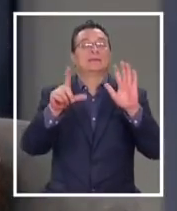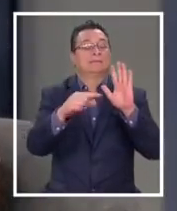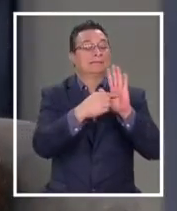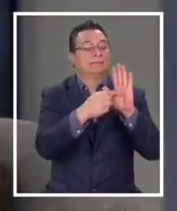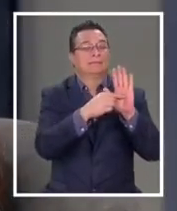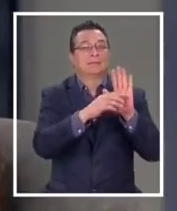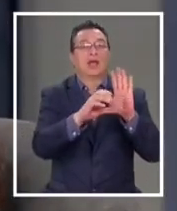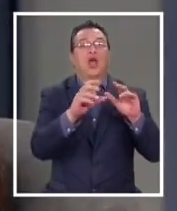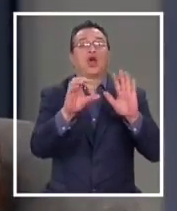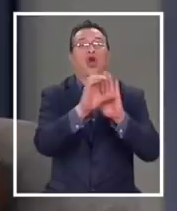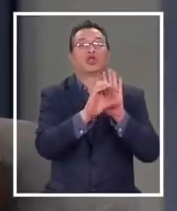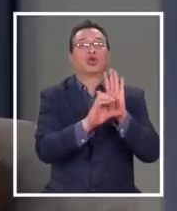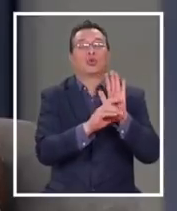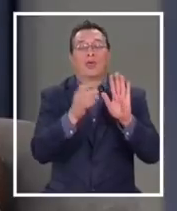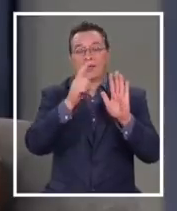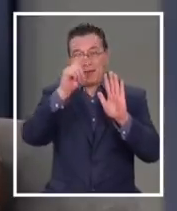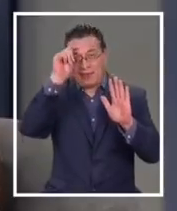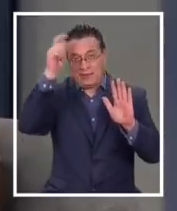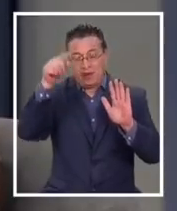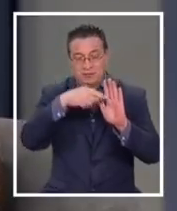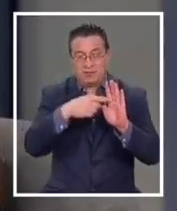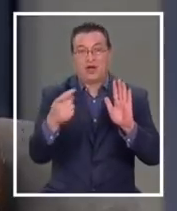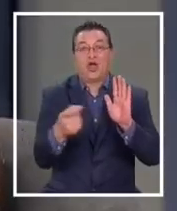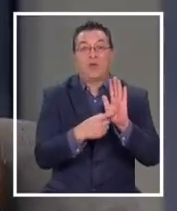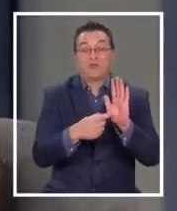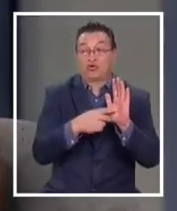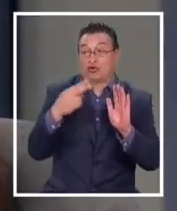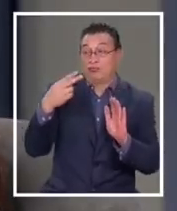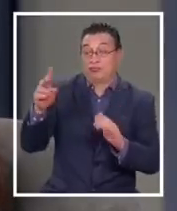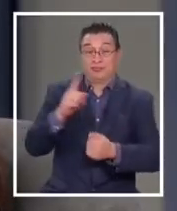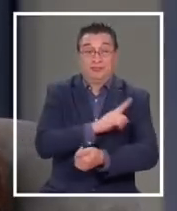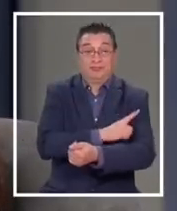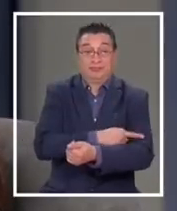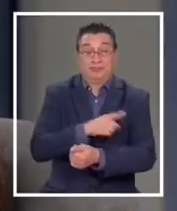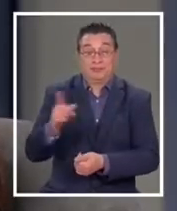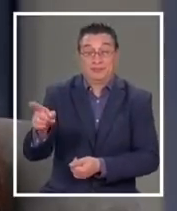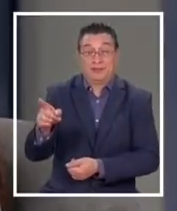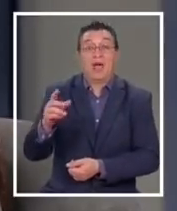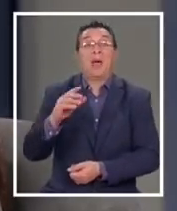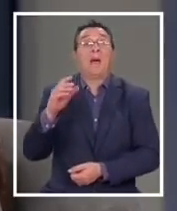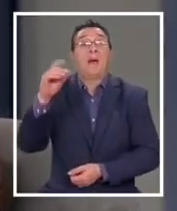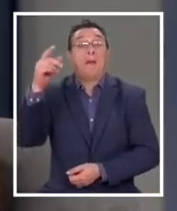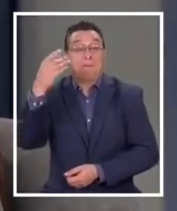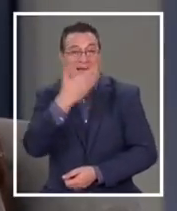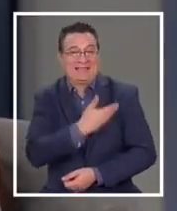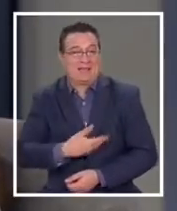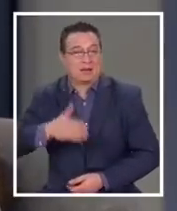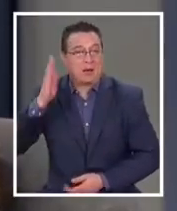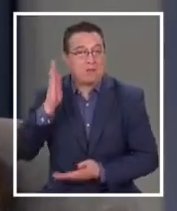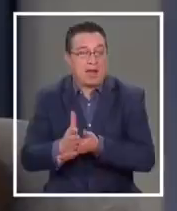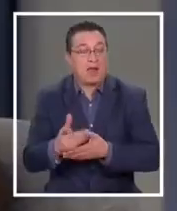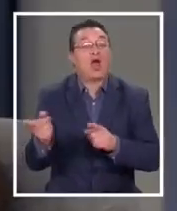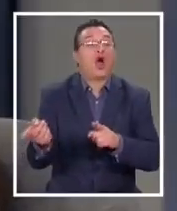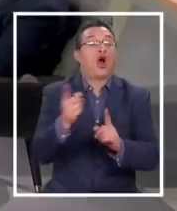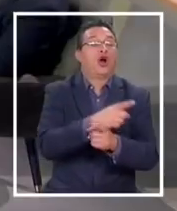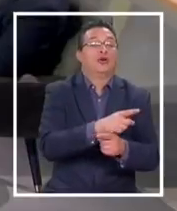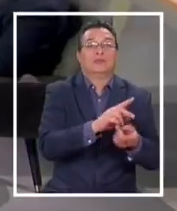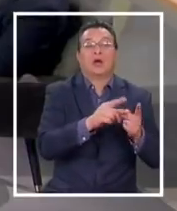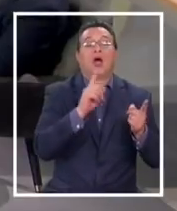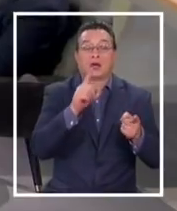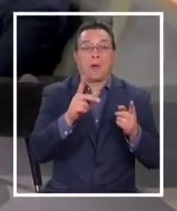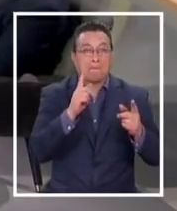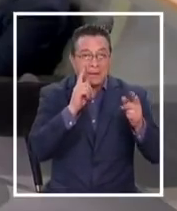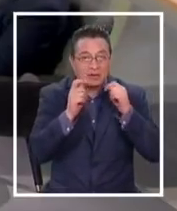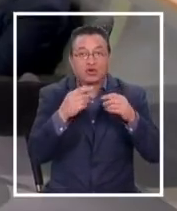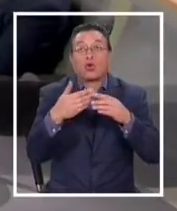de la Constitución que dice que la iniciativa exclusiva tributaria es del Presidente de la República vía reformas constitucionales. Y lo encuentro peligroso para cualquier gobierno que estuviera